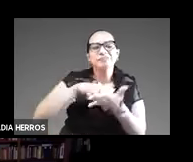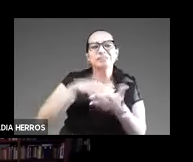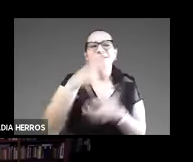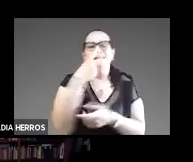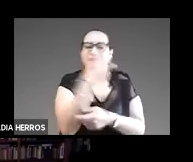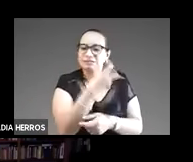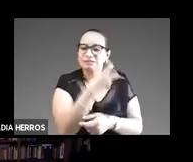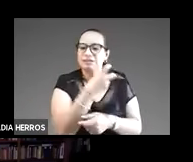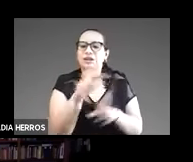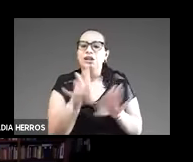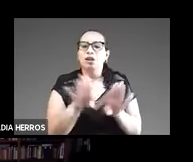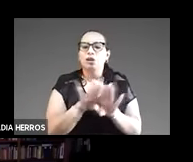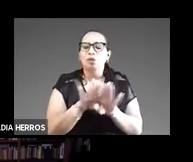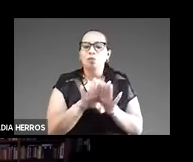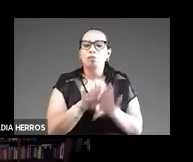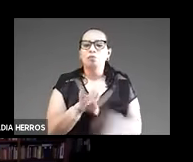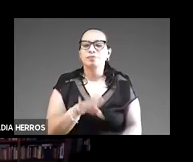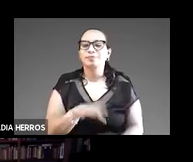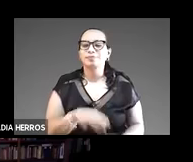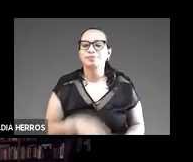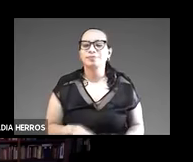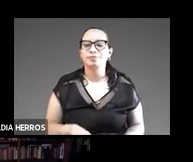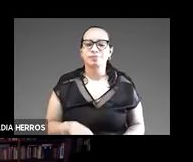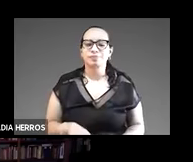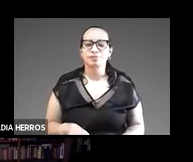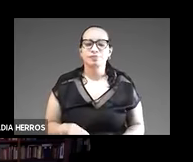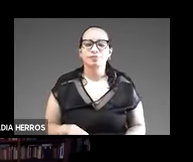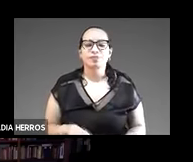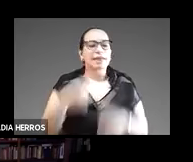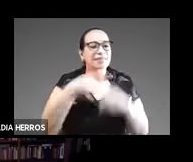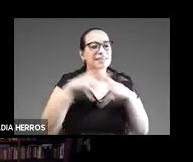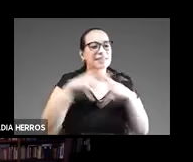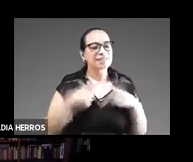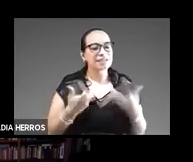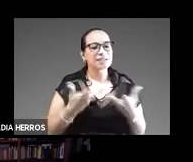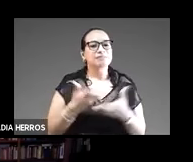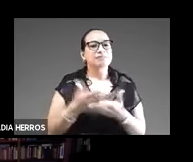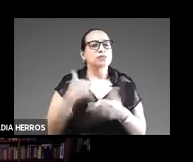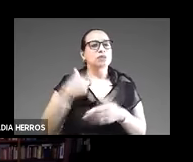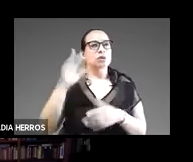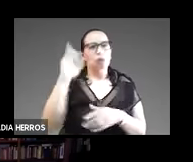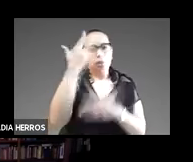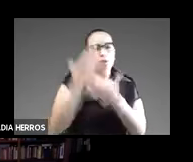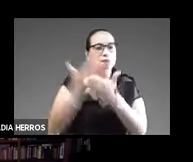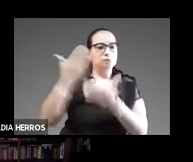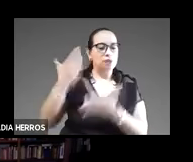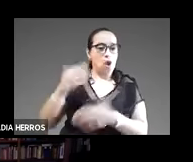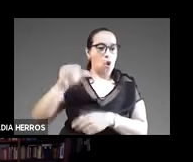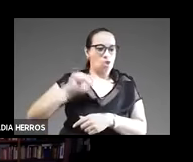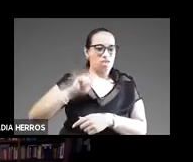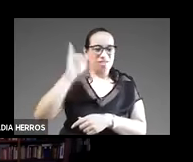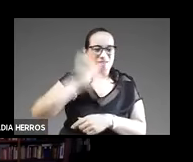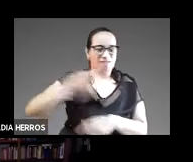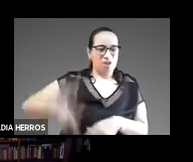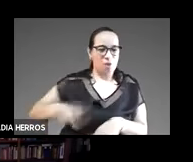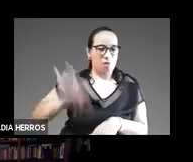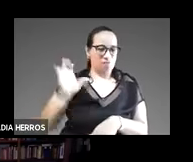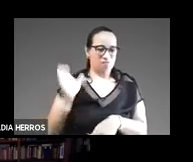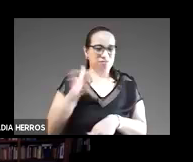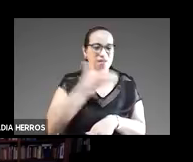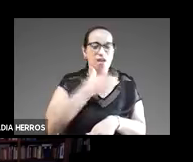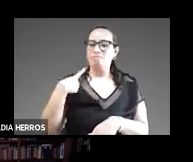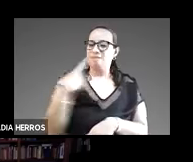mucho con, en campaña, recuerdo a la doctora, hoy jefe de gobierno, decir, hay que cambiar